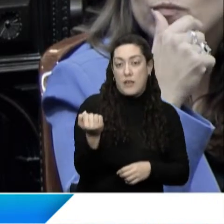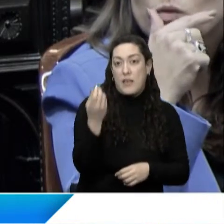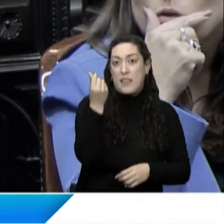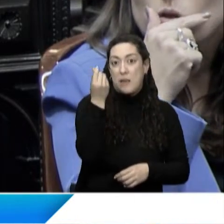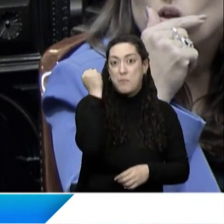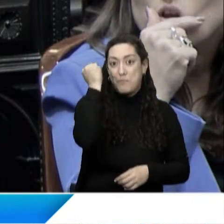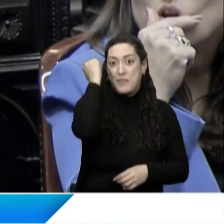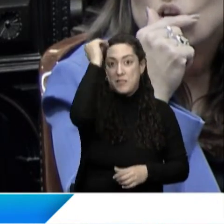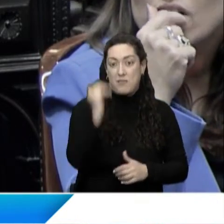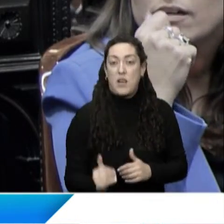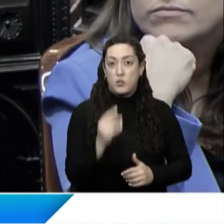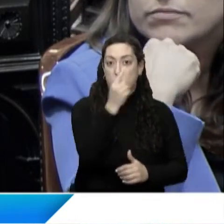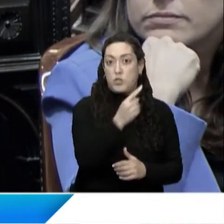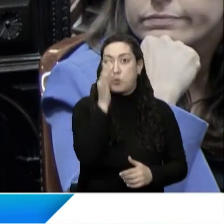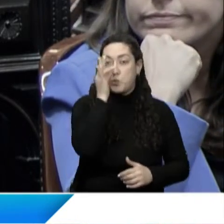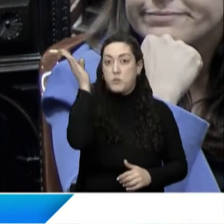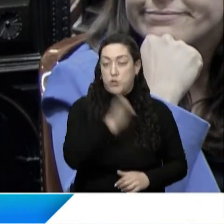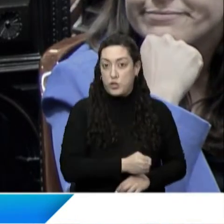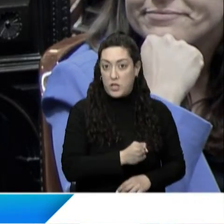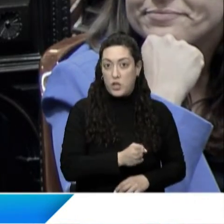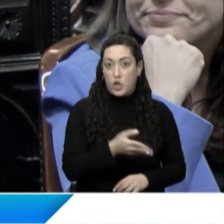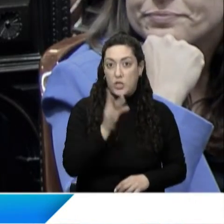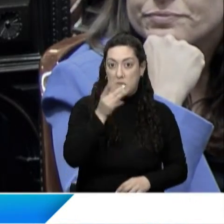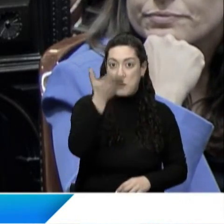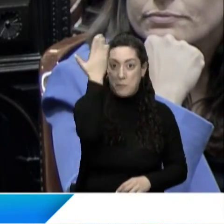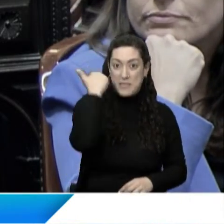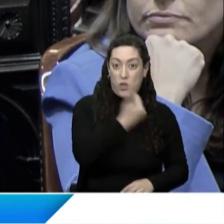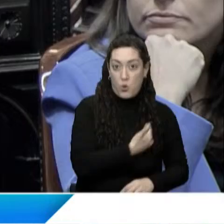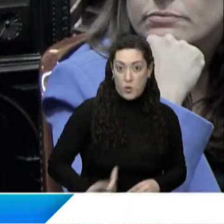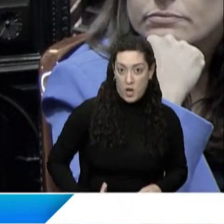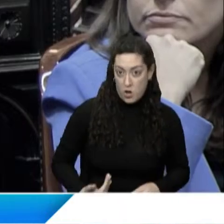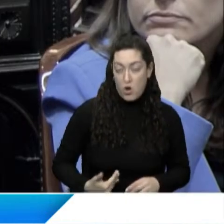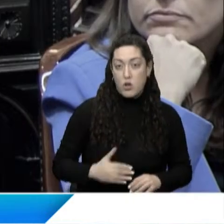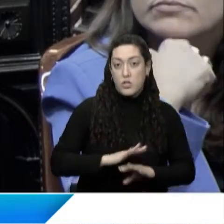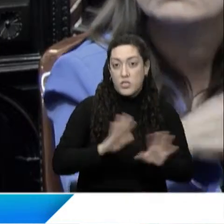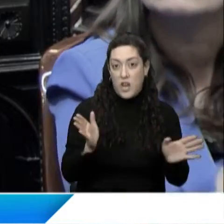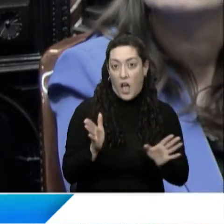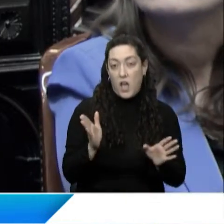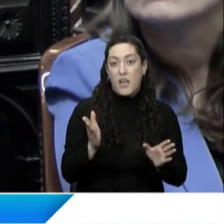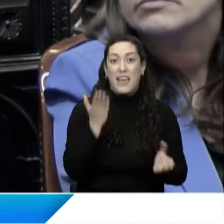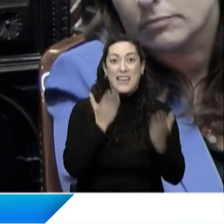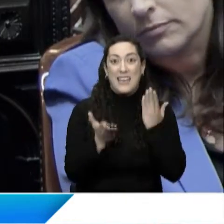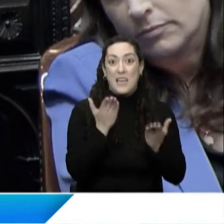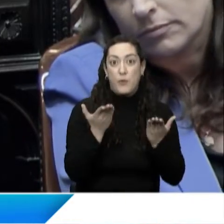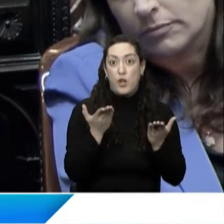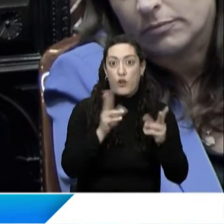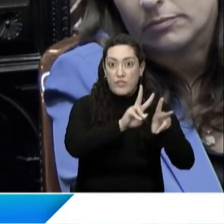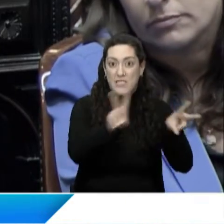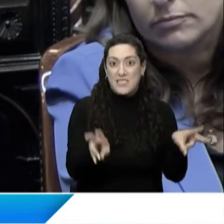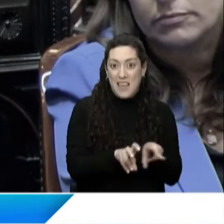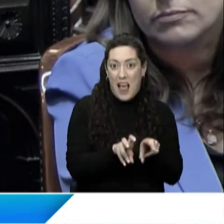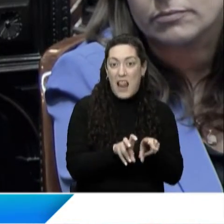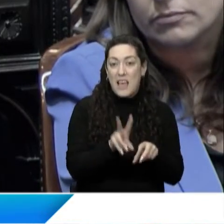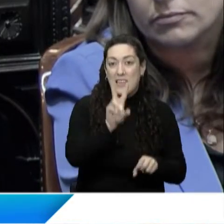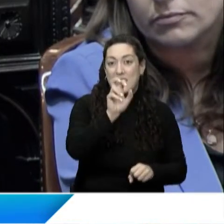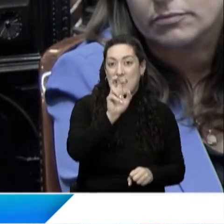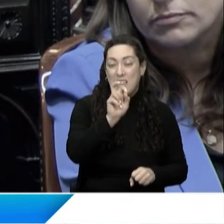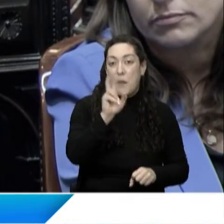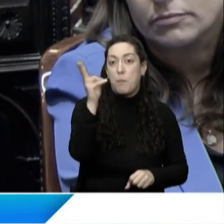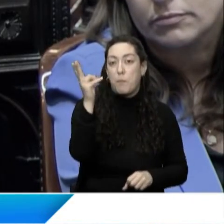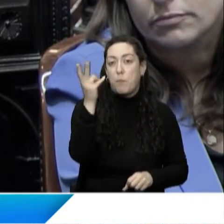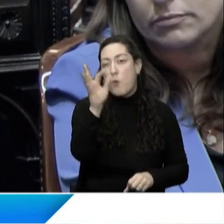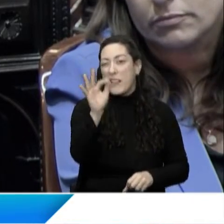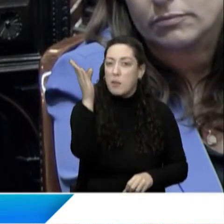del 120% aplicada en el mes de diciembre por el gobierno y que logra el equilibrio fiscal más de un 30%